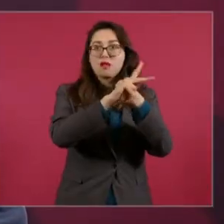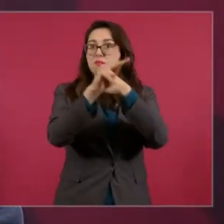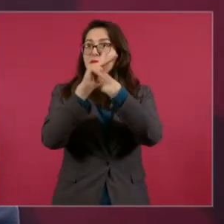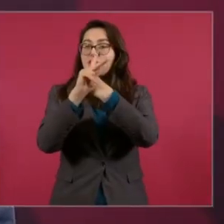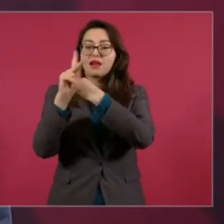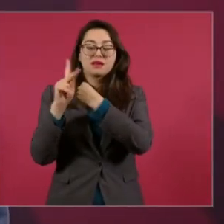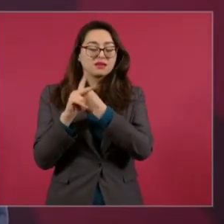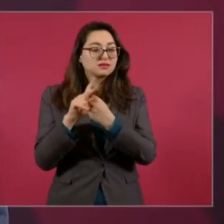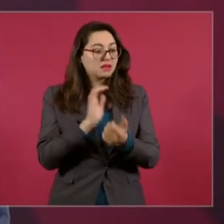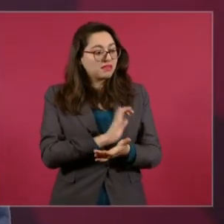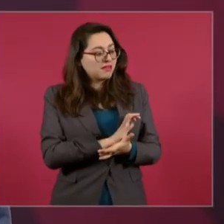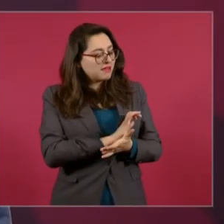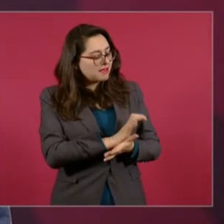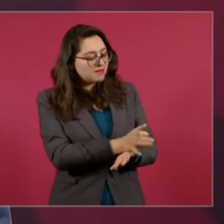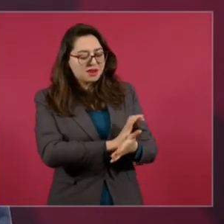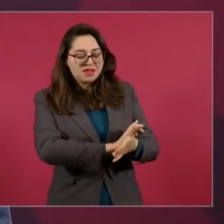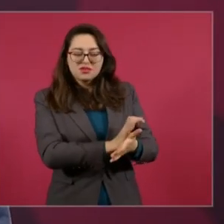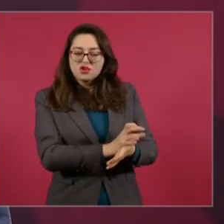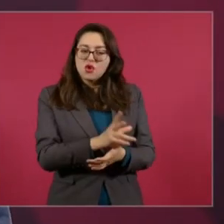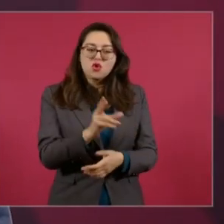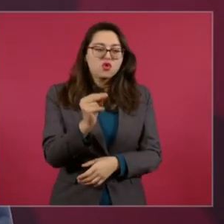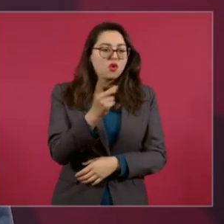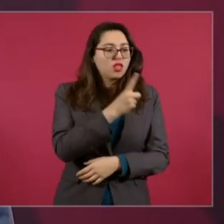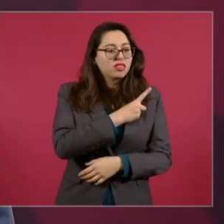fraternidad universal.